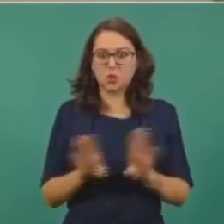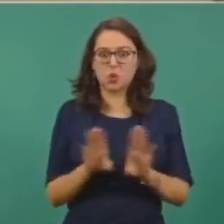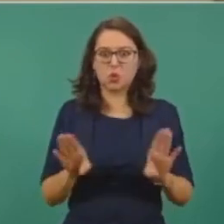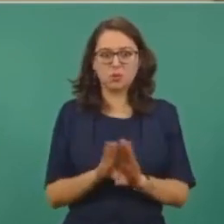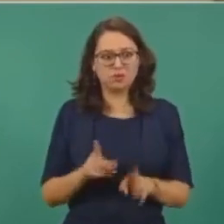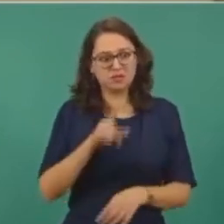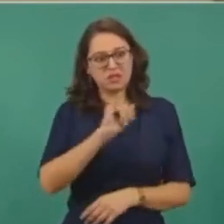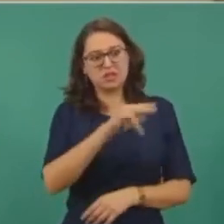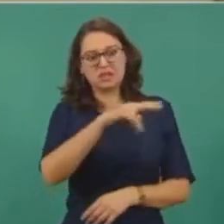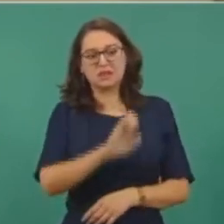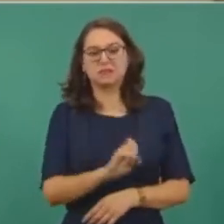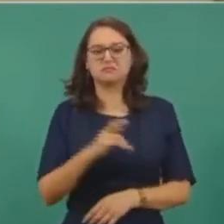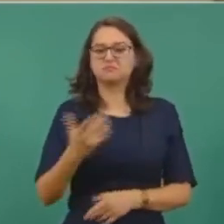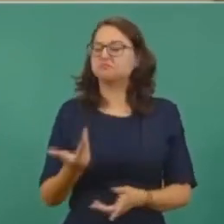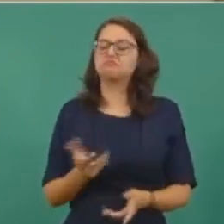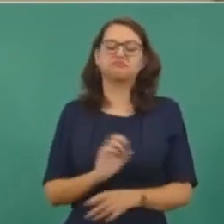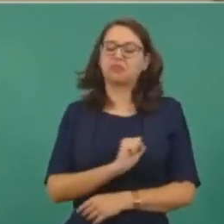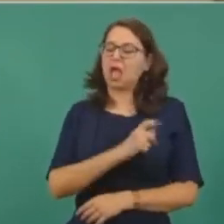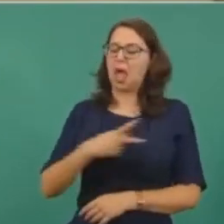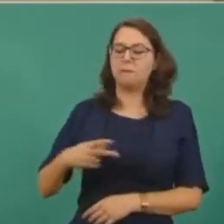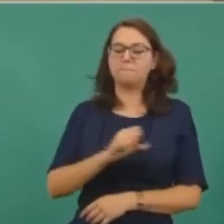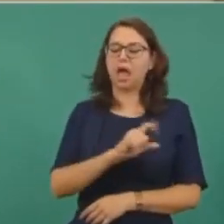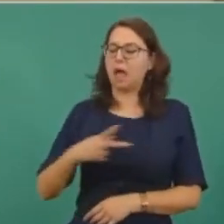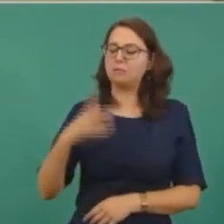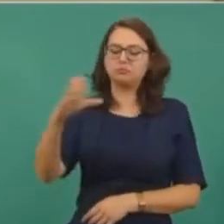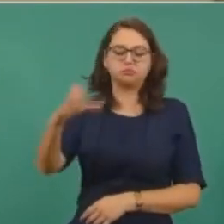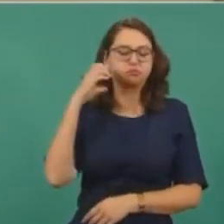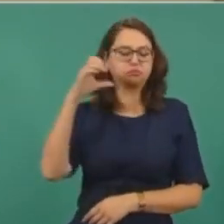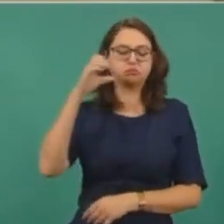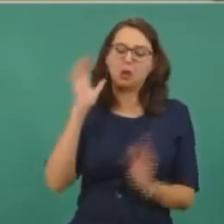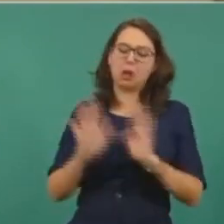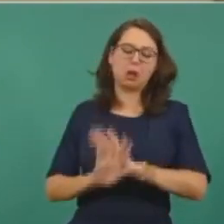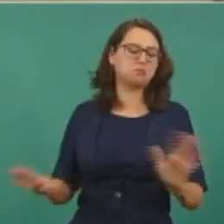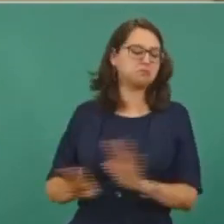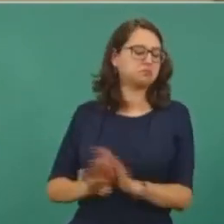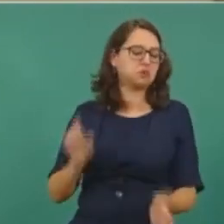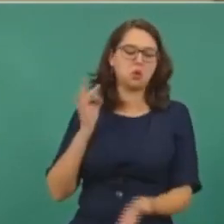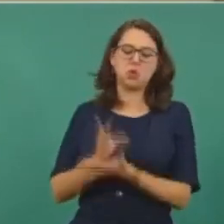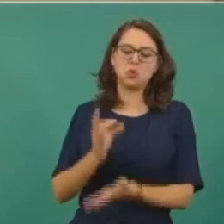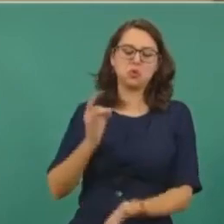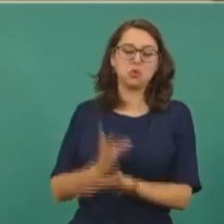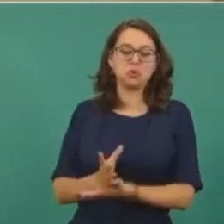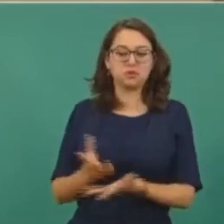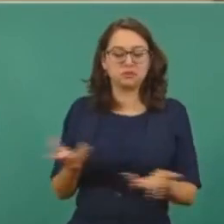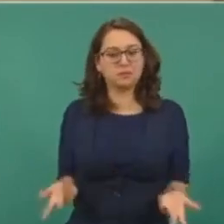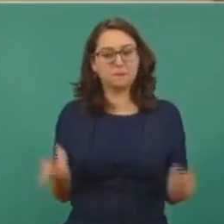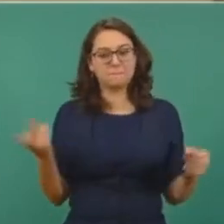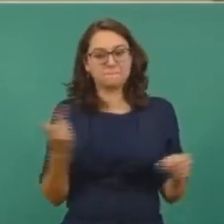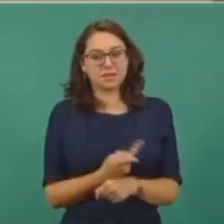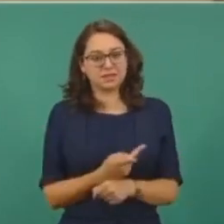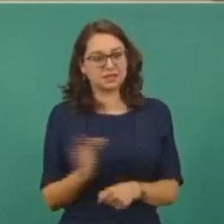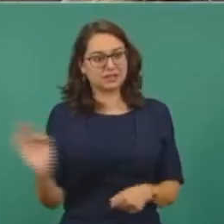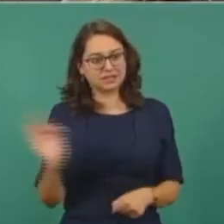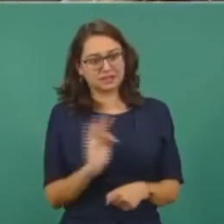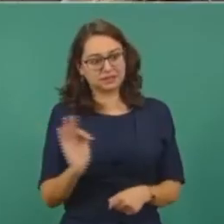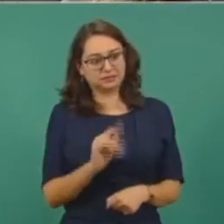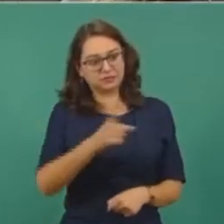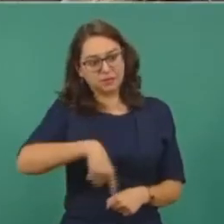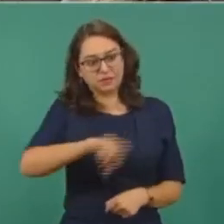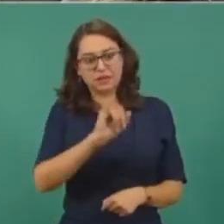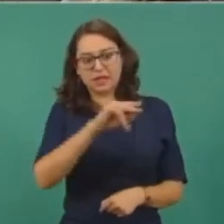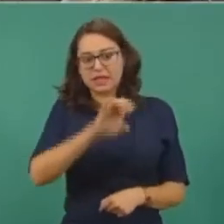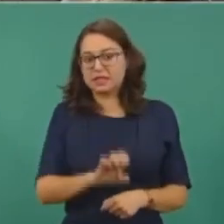de cooperación que quiere hacer para que no se lleve a cabo la consulta? Y si el INE no quiere realizar el ejercicio